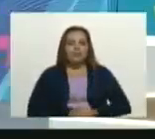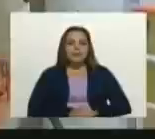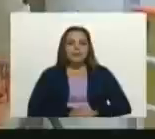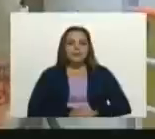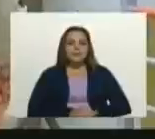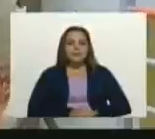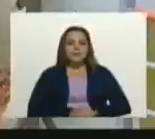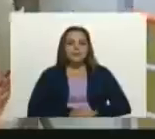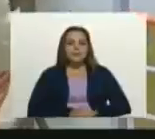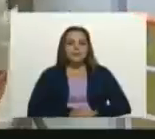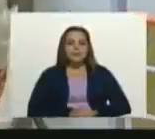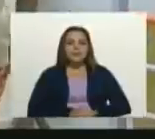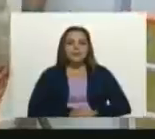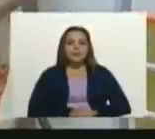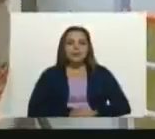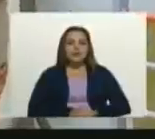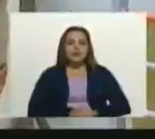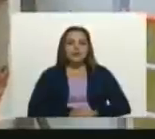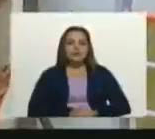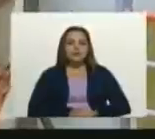Muchas gracias.